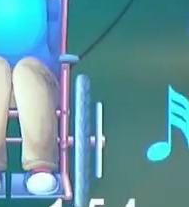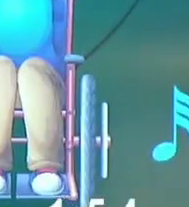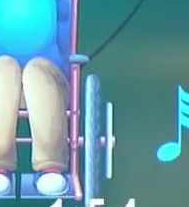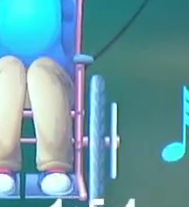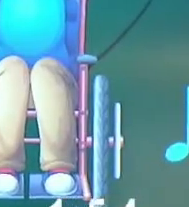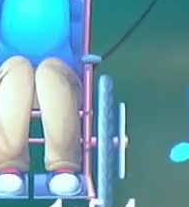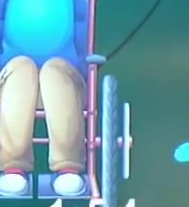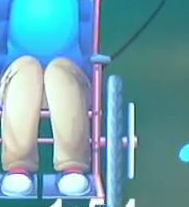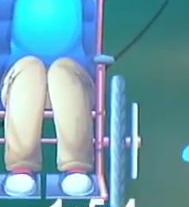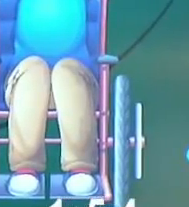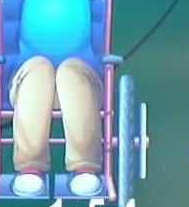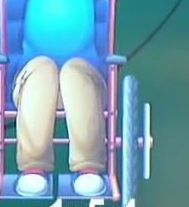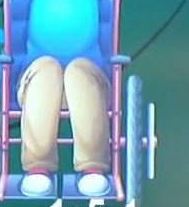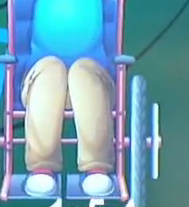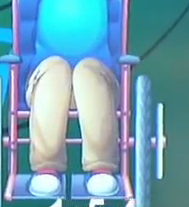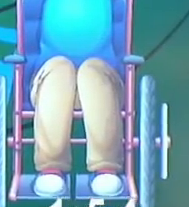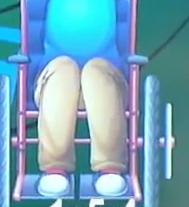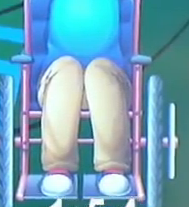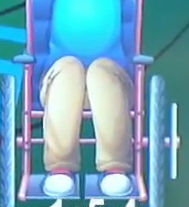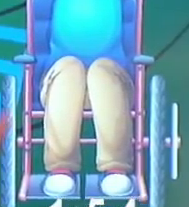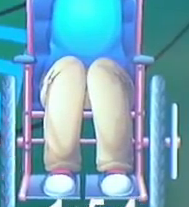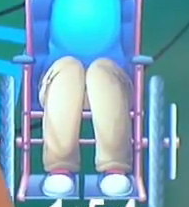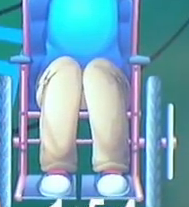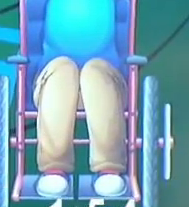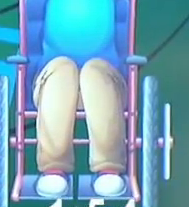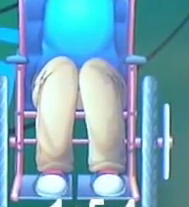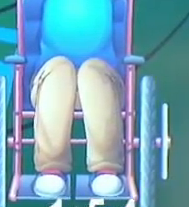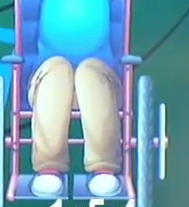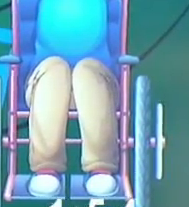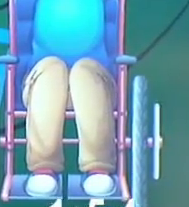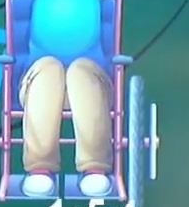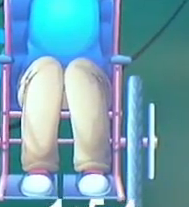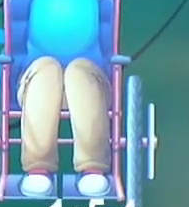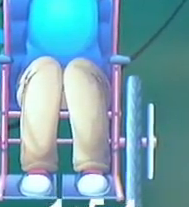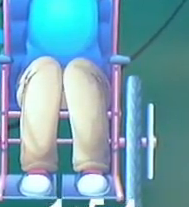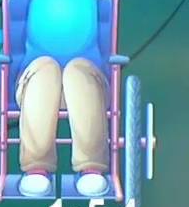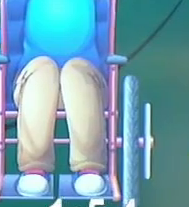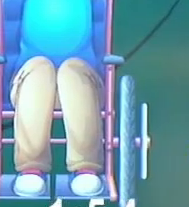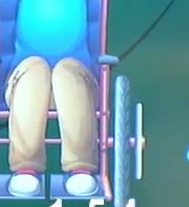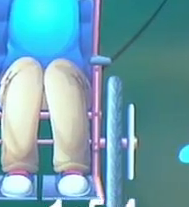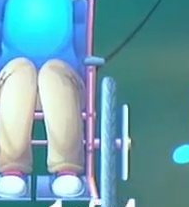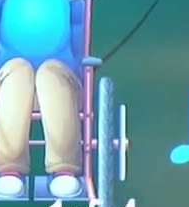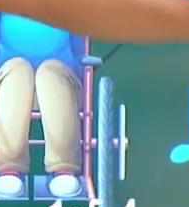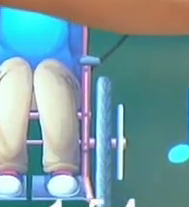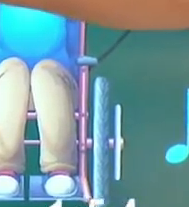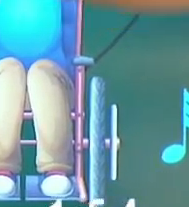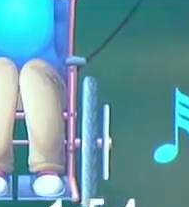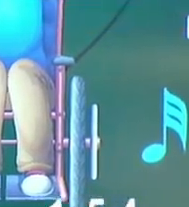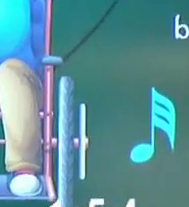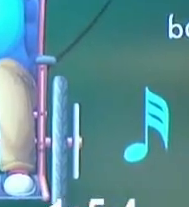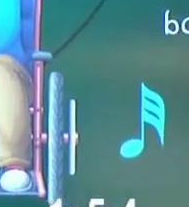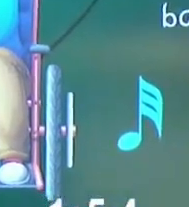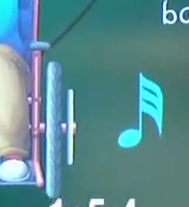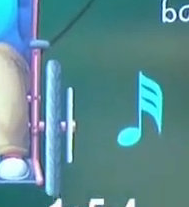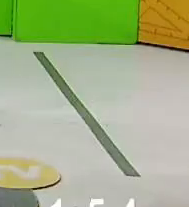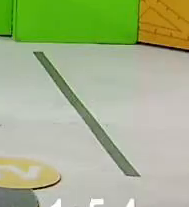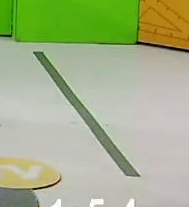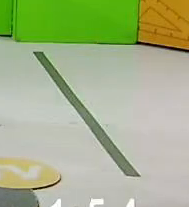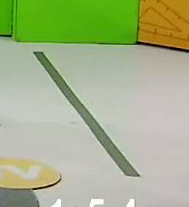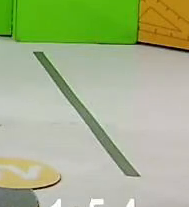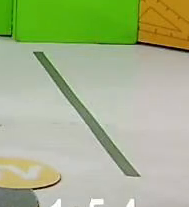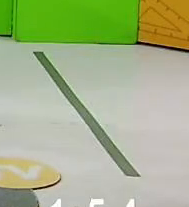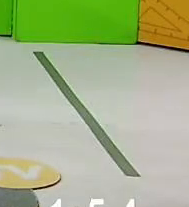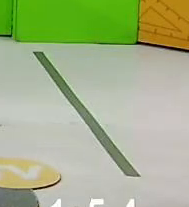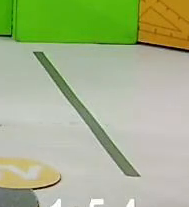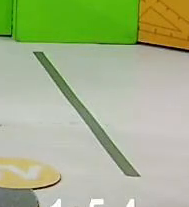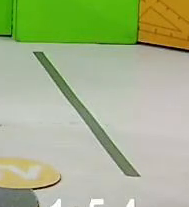baile y coreografía. Baile quiere decir cuando yo estoy haciendo un movimiento con mi cuerpo, ¿sí? Puedo hacer uno, en dos, en